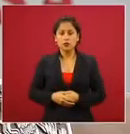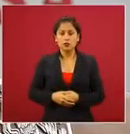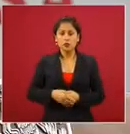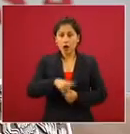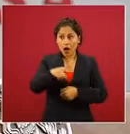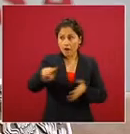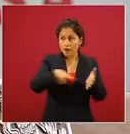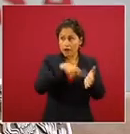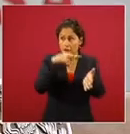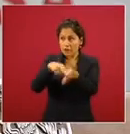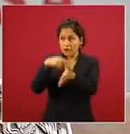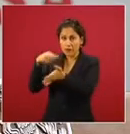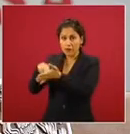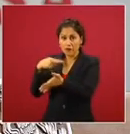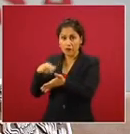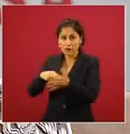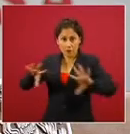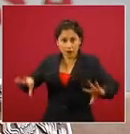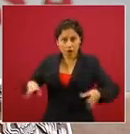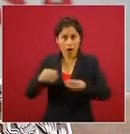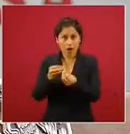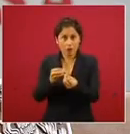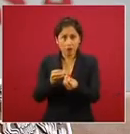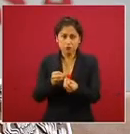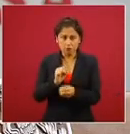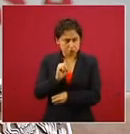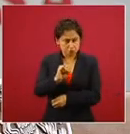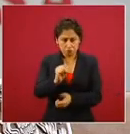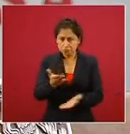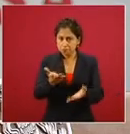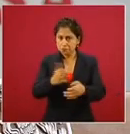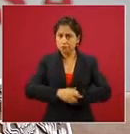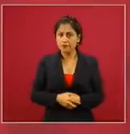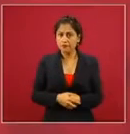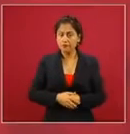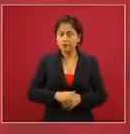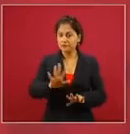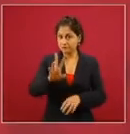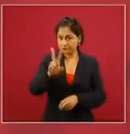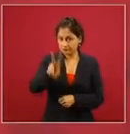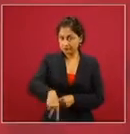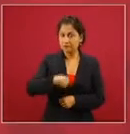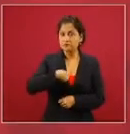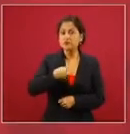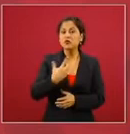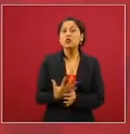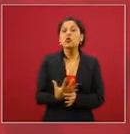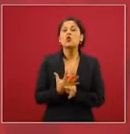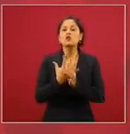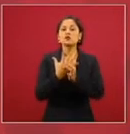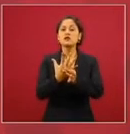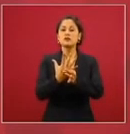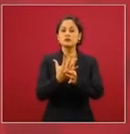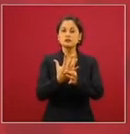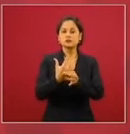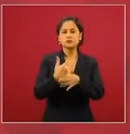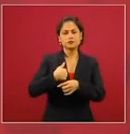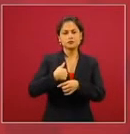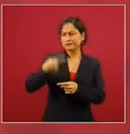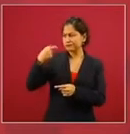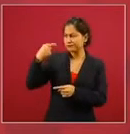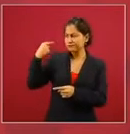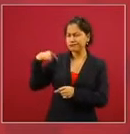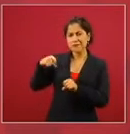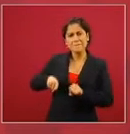firmas y yo les digo, ¿sí?, lo que ya he sostenido, no he